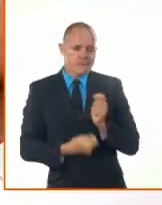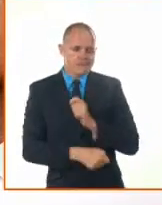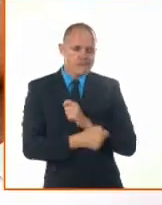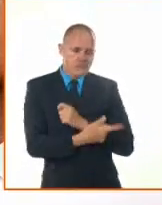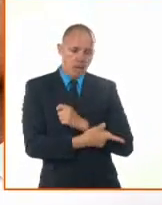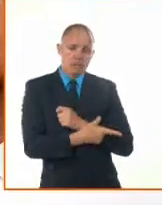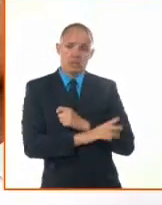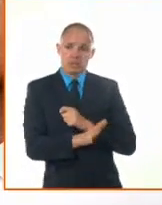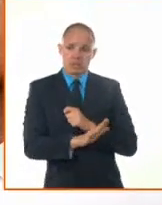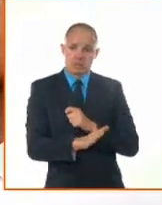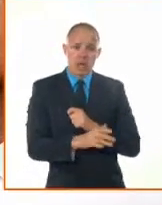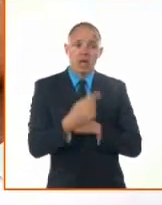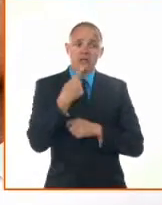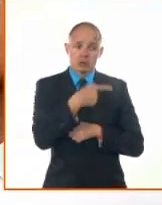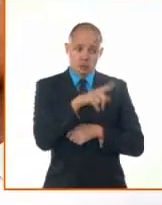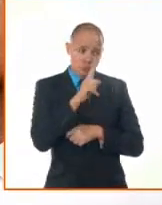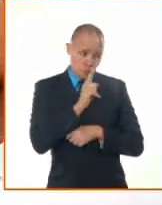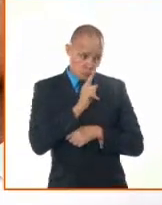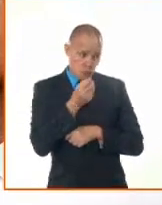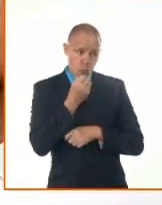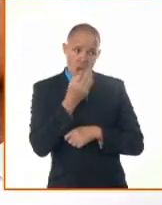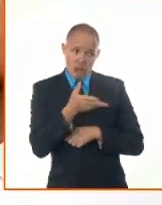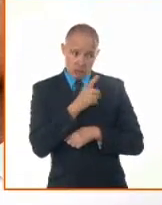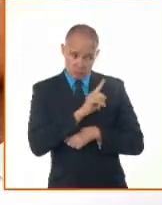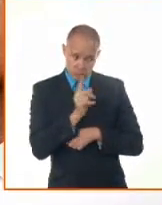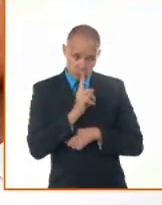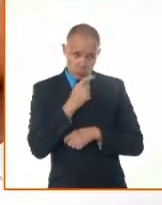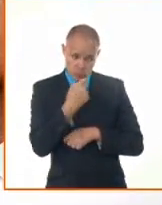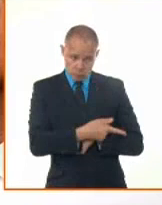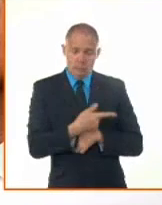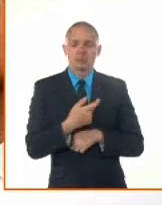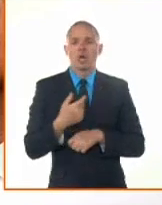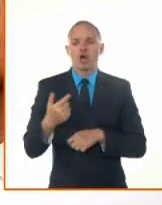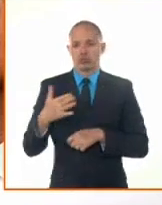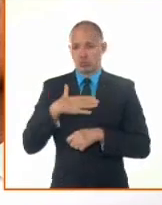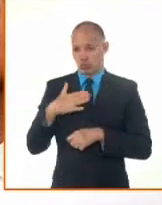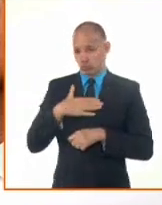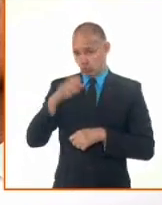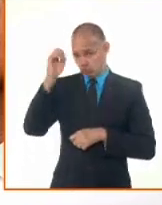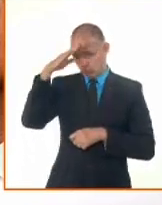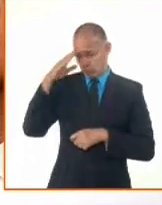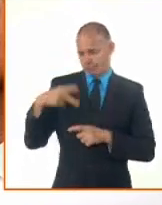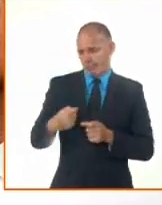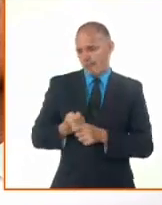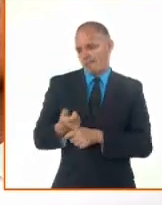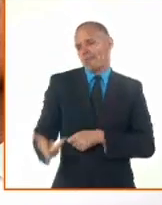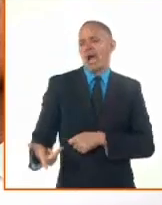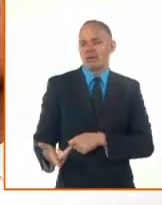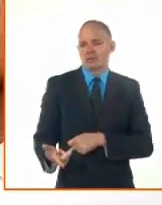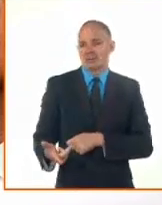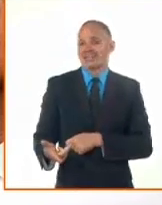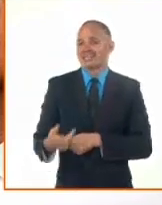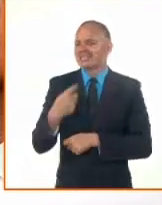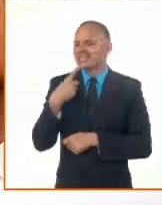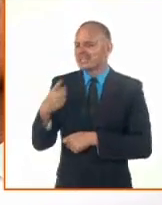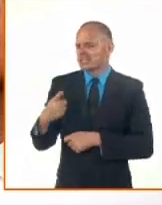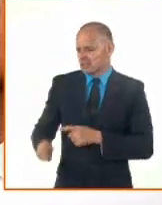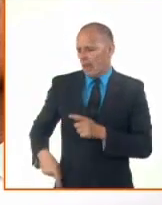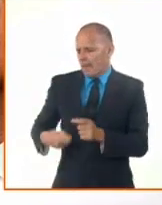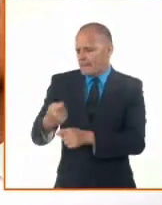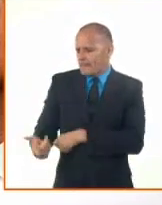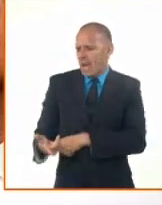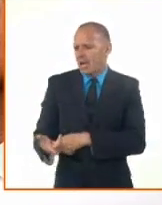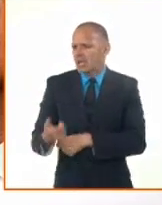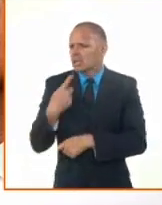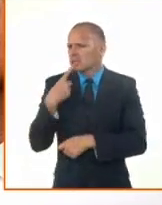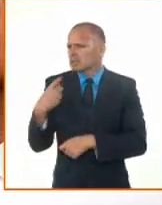posteriormente Trump le reembolsó al abogado los 130 mil dólares qué pasa que esa ese movimiento de dinero lo